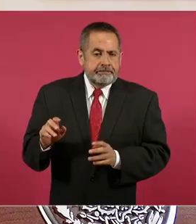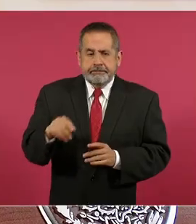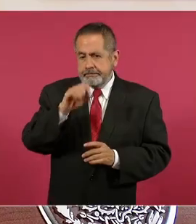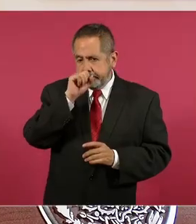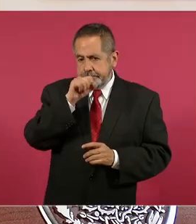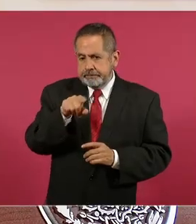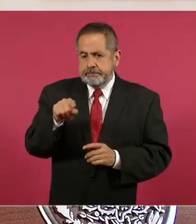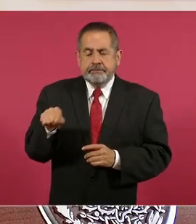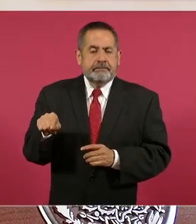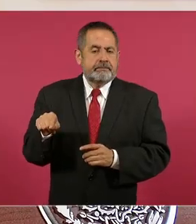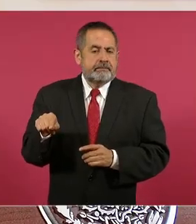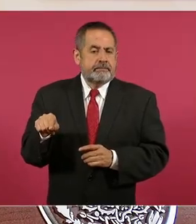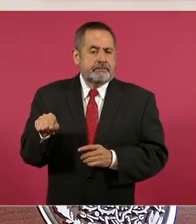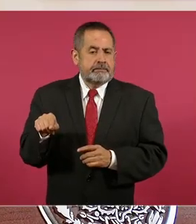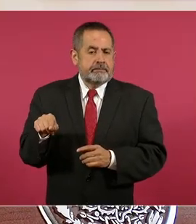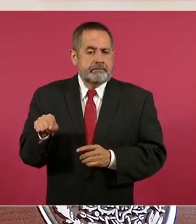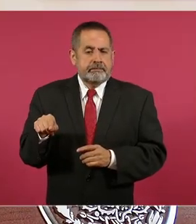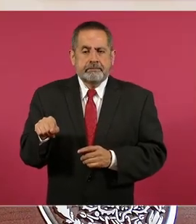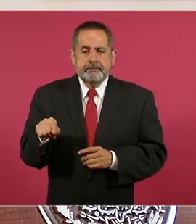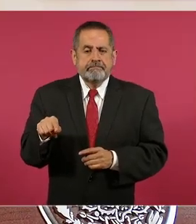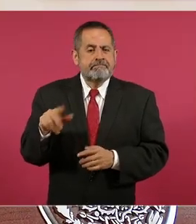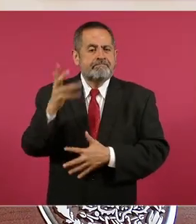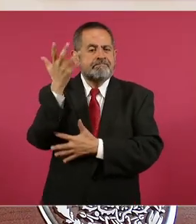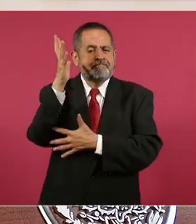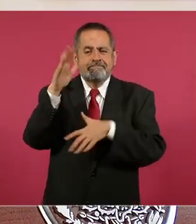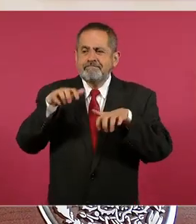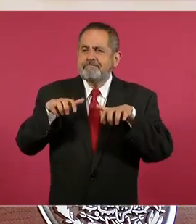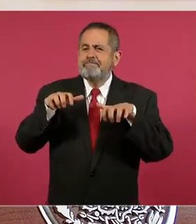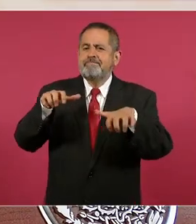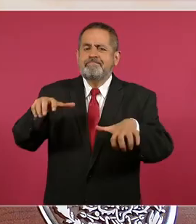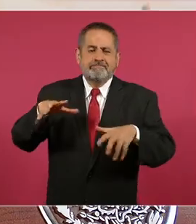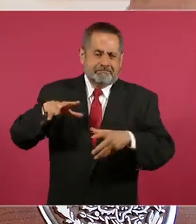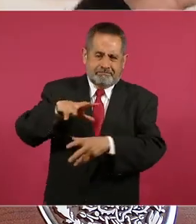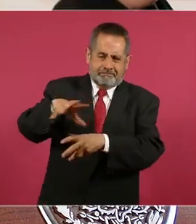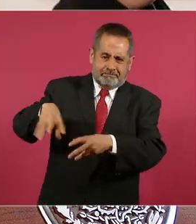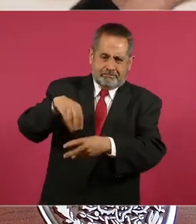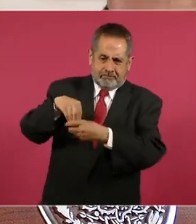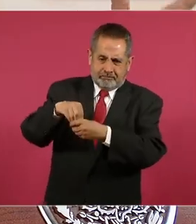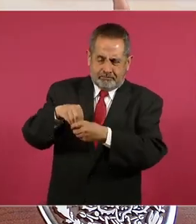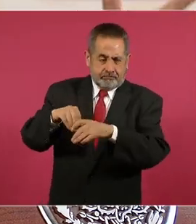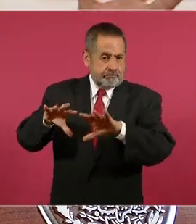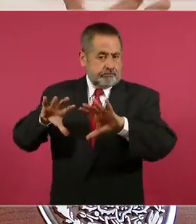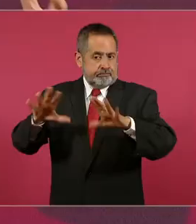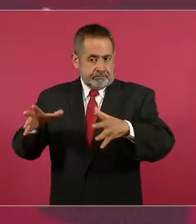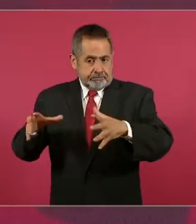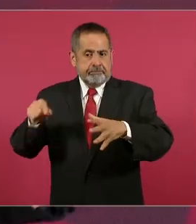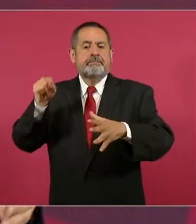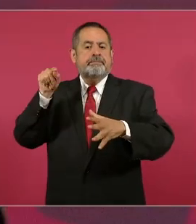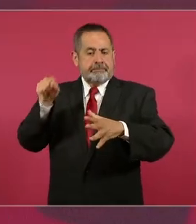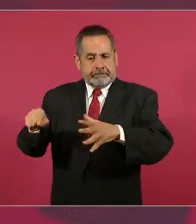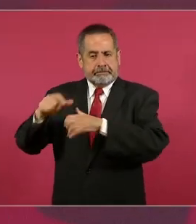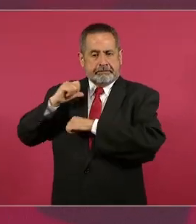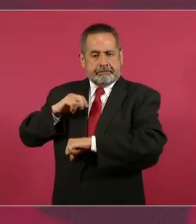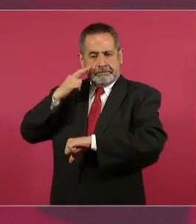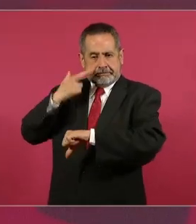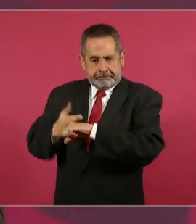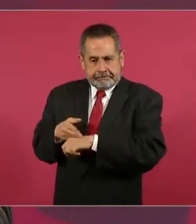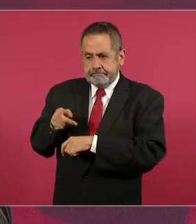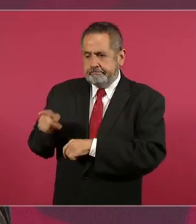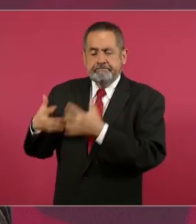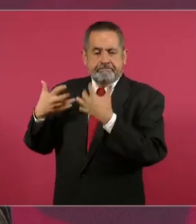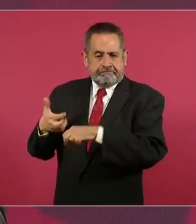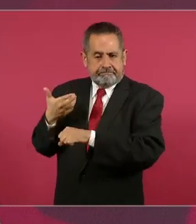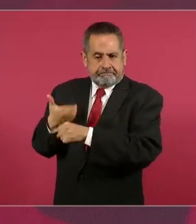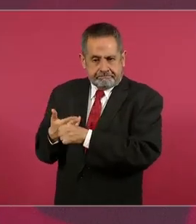también parques ecológicos, todo lo que tiene que ver con un complejo para el